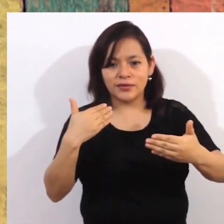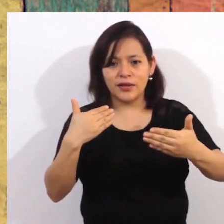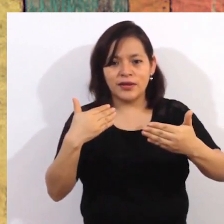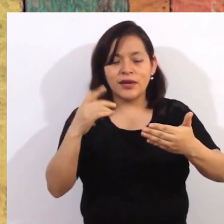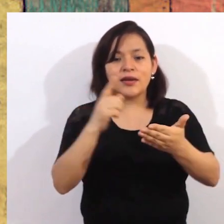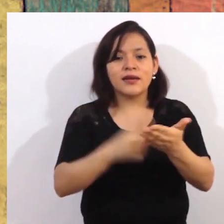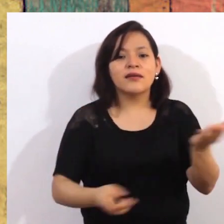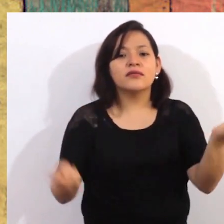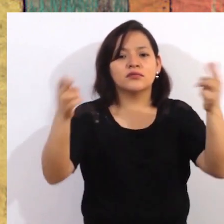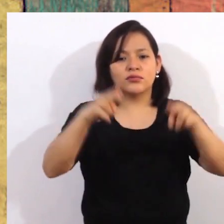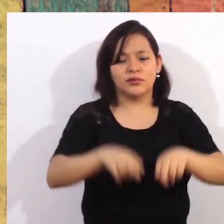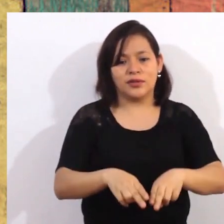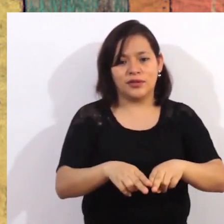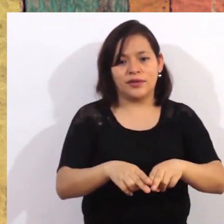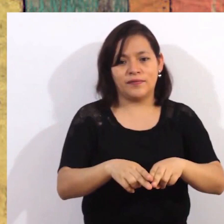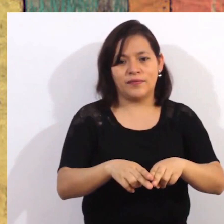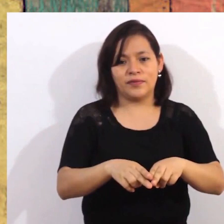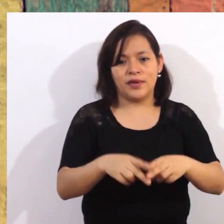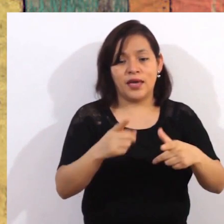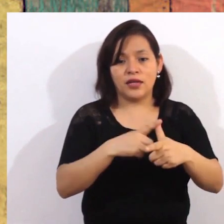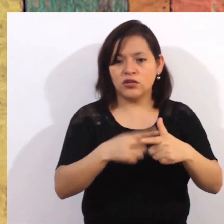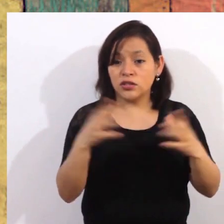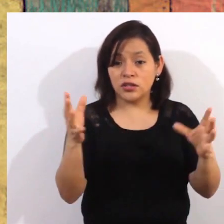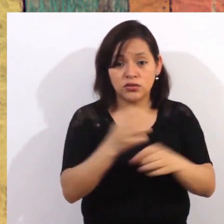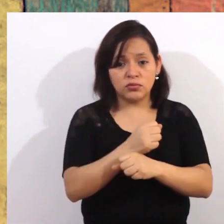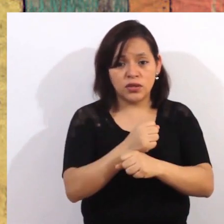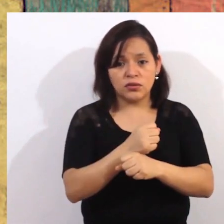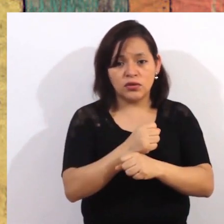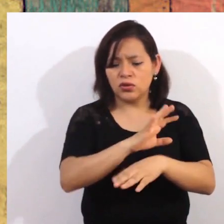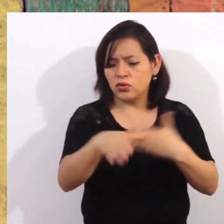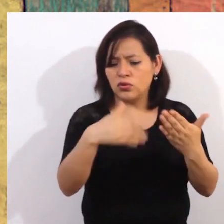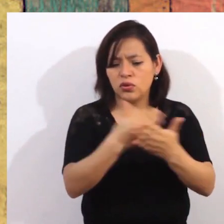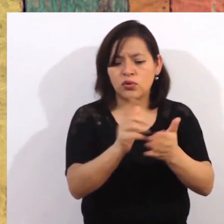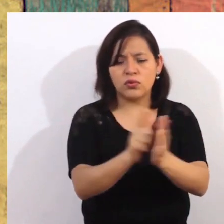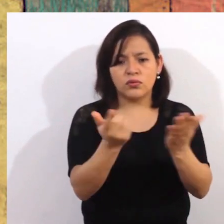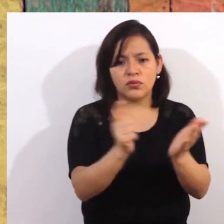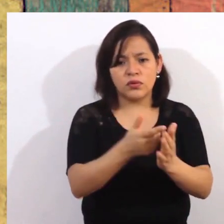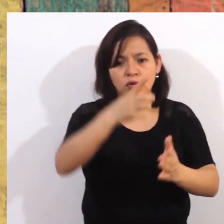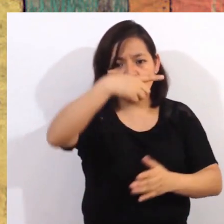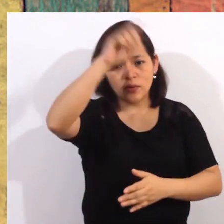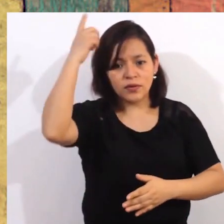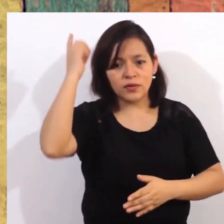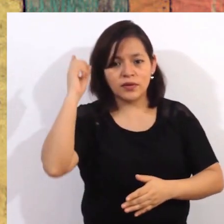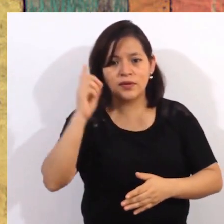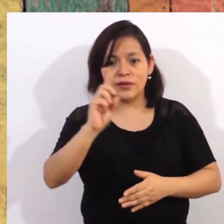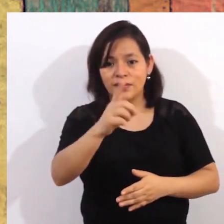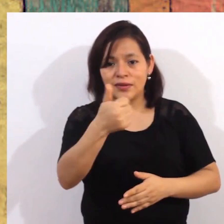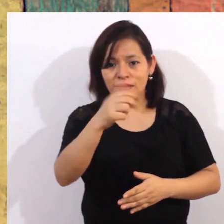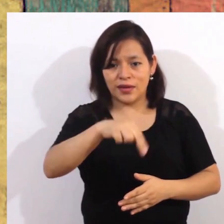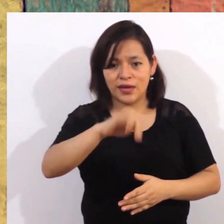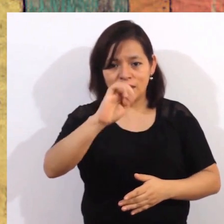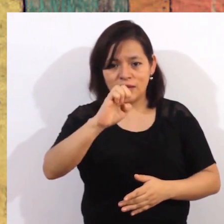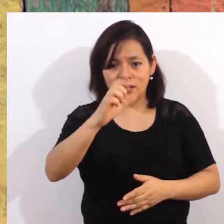Y podemos resumir considerando el aspecto general del libro de Daniel. Dios maneja la